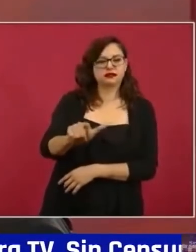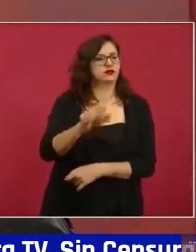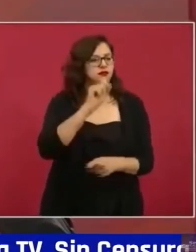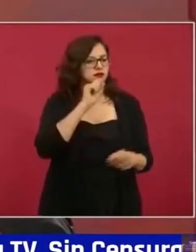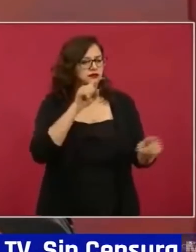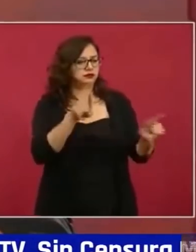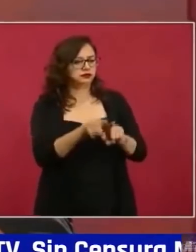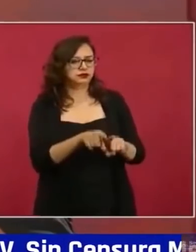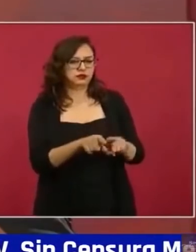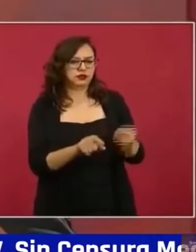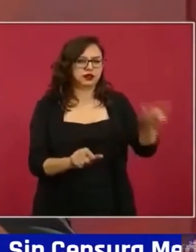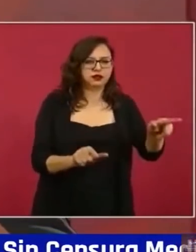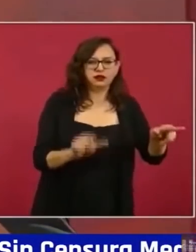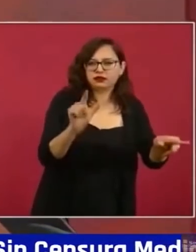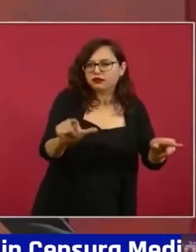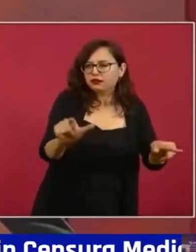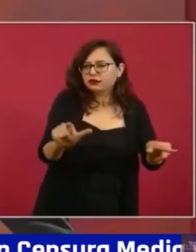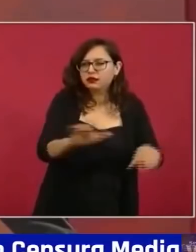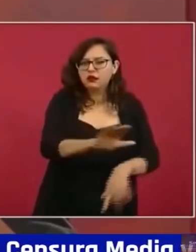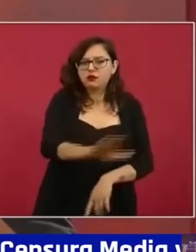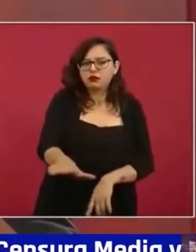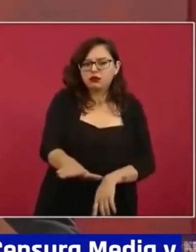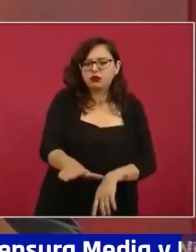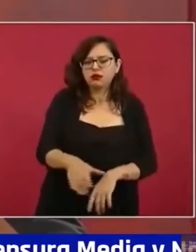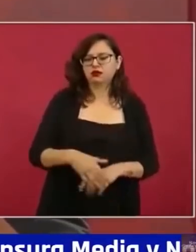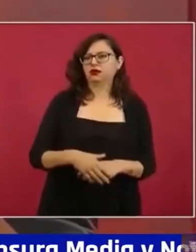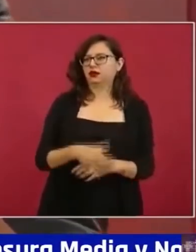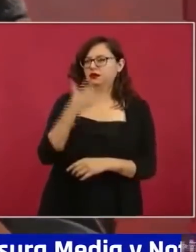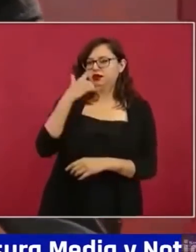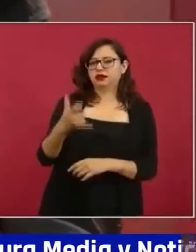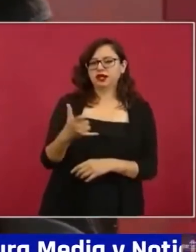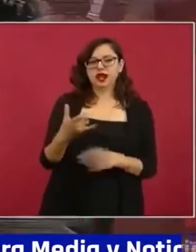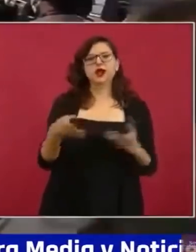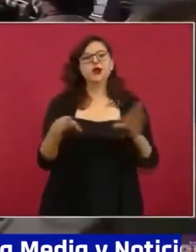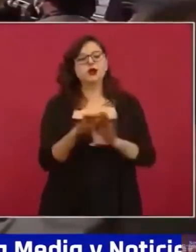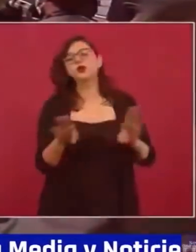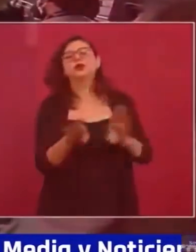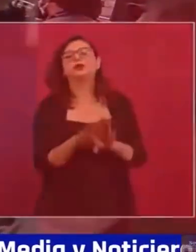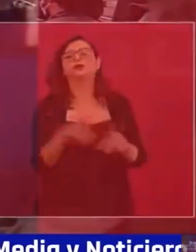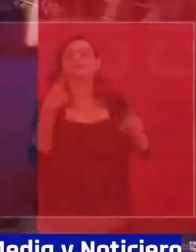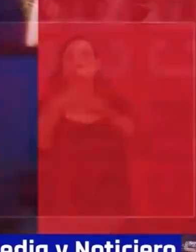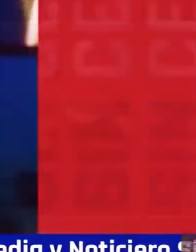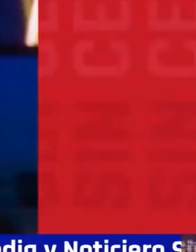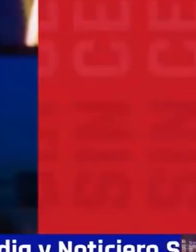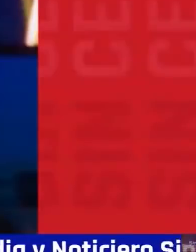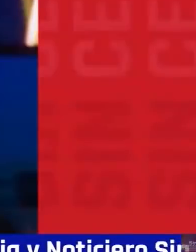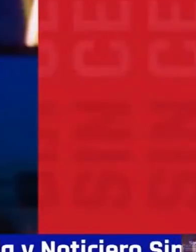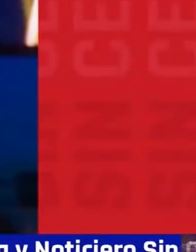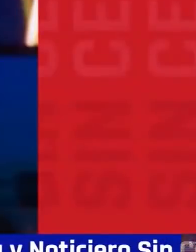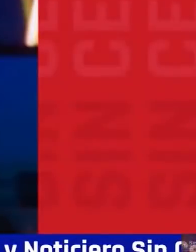de agresiones sobran. Yo he sido agredido por compañeros en la mañanera,